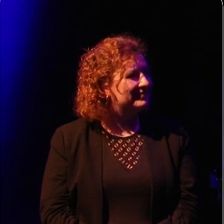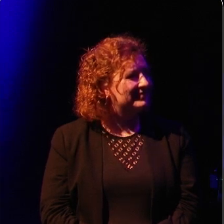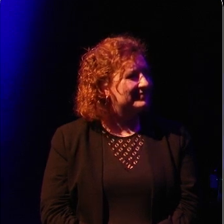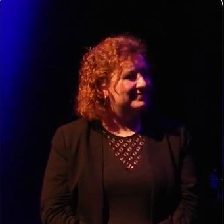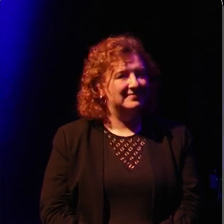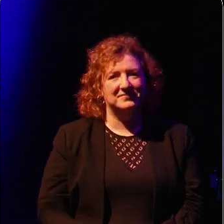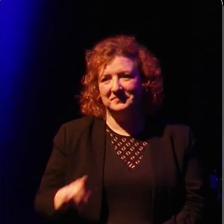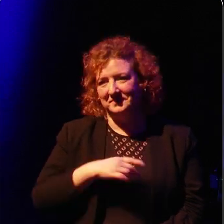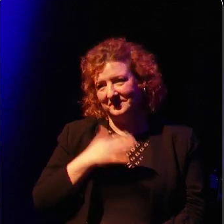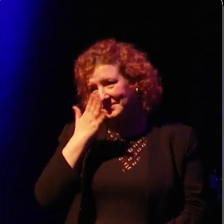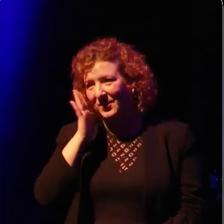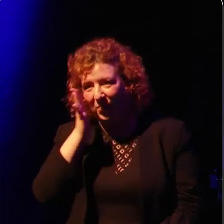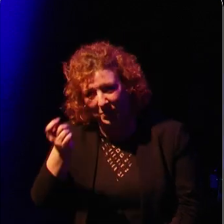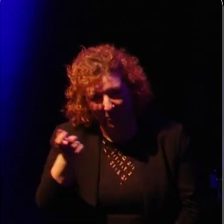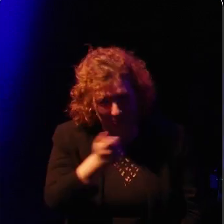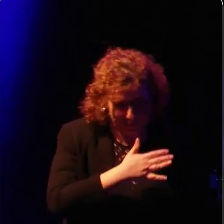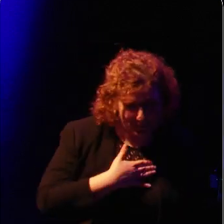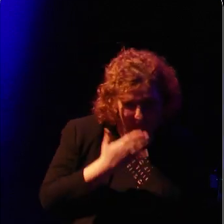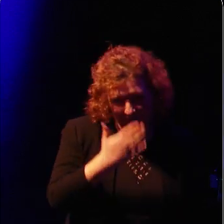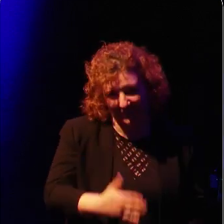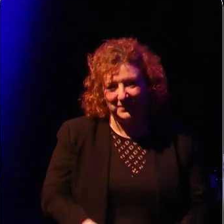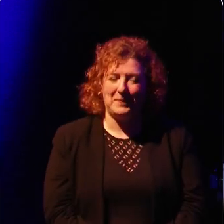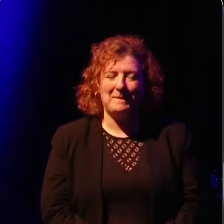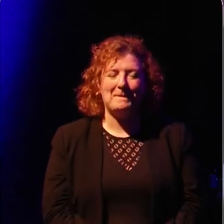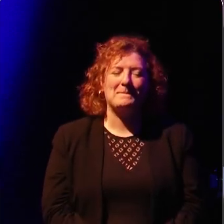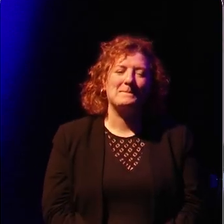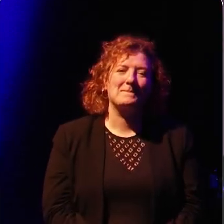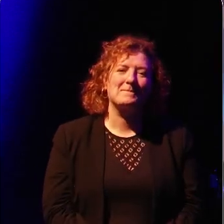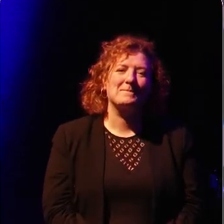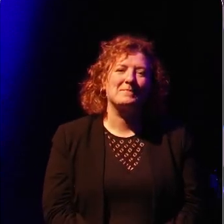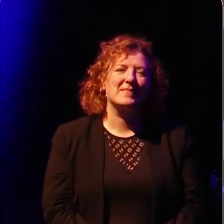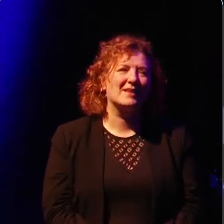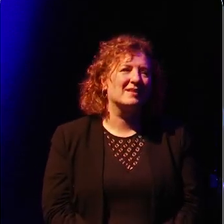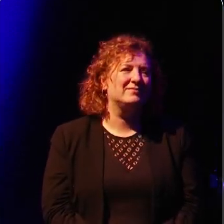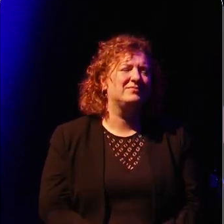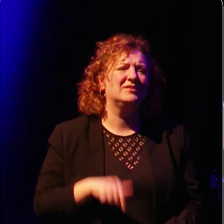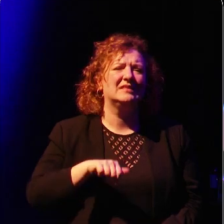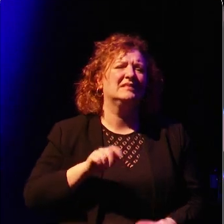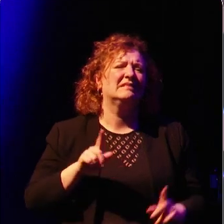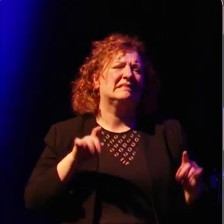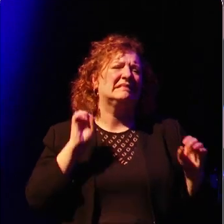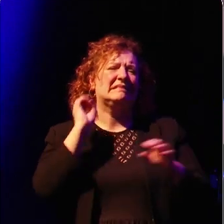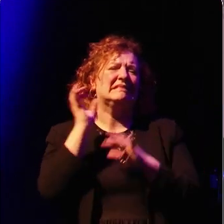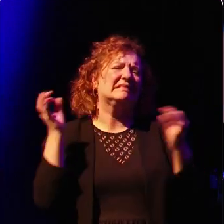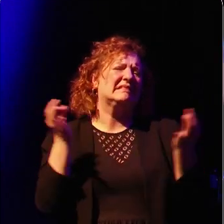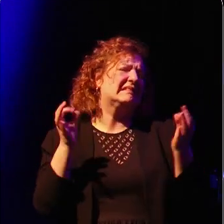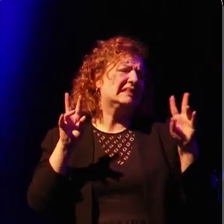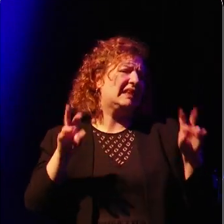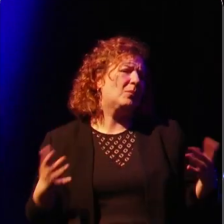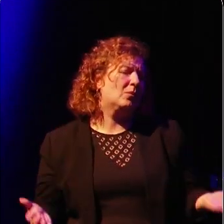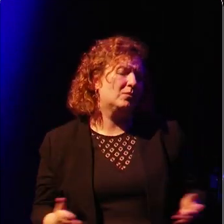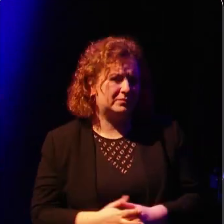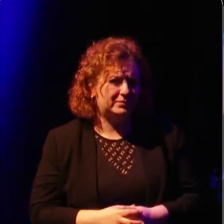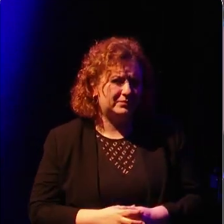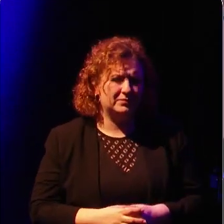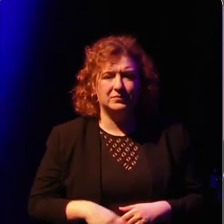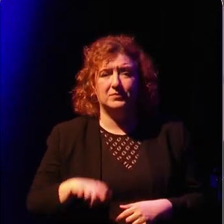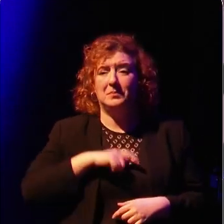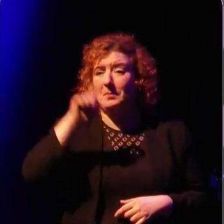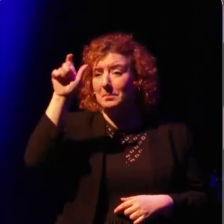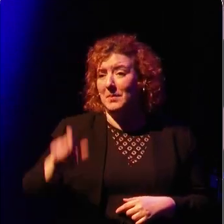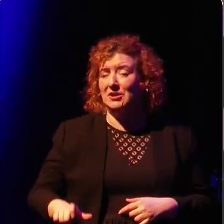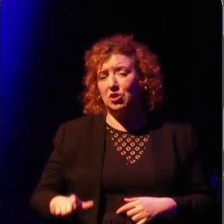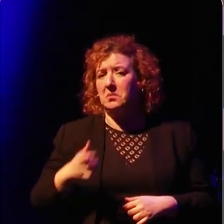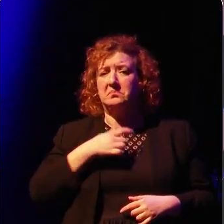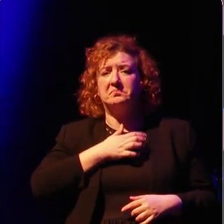No os veo muy despiertos, ¿eh? Bien. Oye, ¿de qué va esta sesión? Esta sesión va de ¿puedo suplantar a una